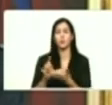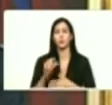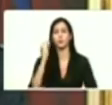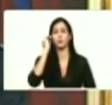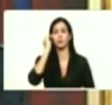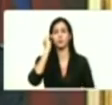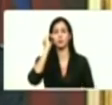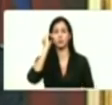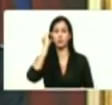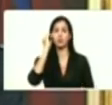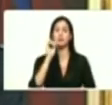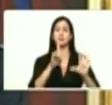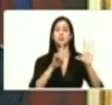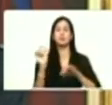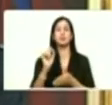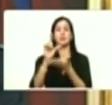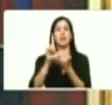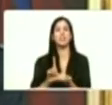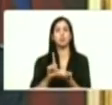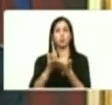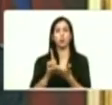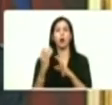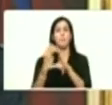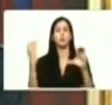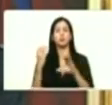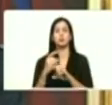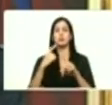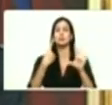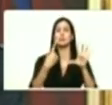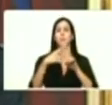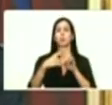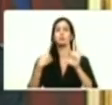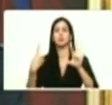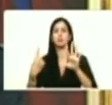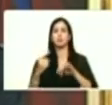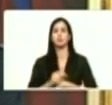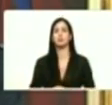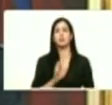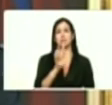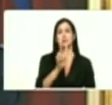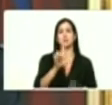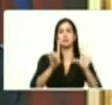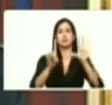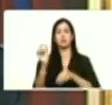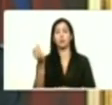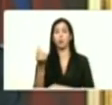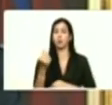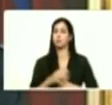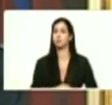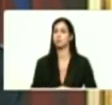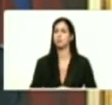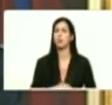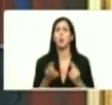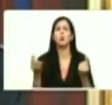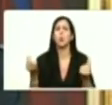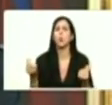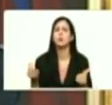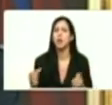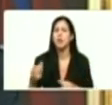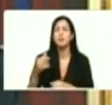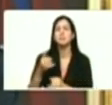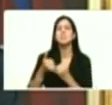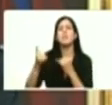60 litros hecha la camioneta 6 por 6 360 bolívares ¿cuánto cuesta una